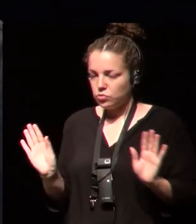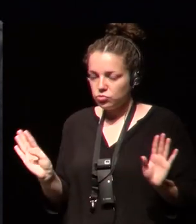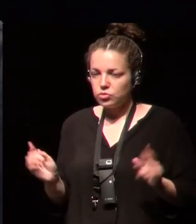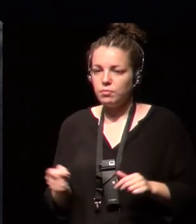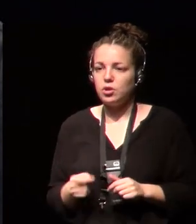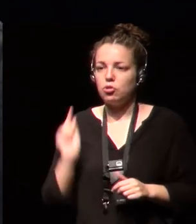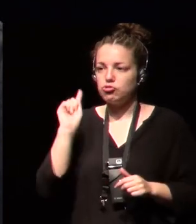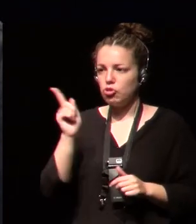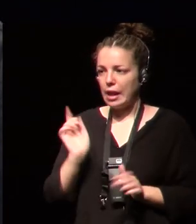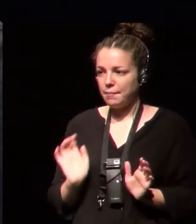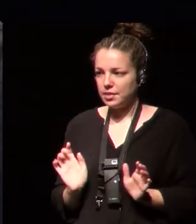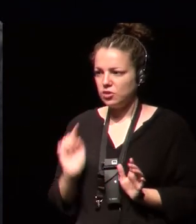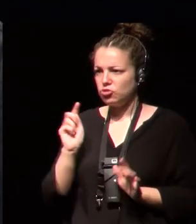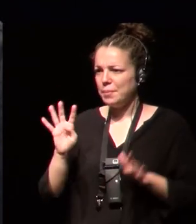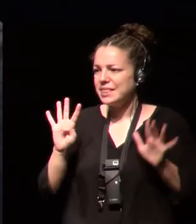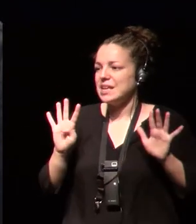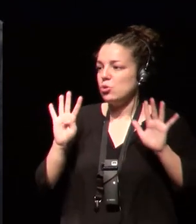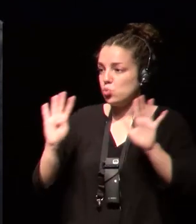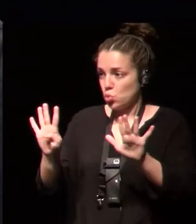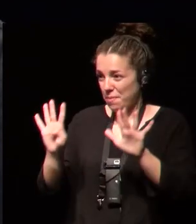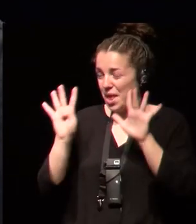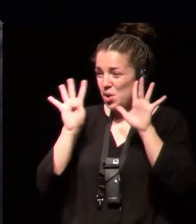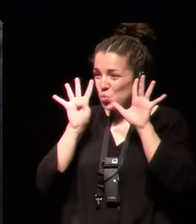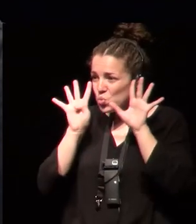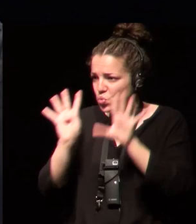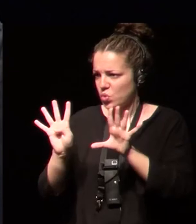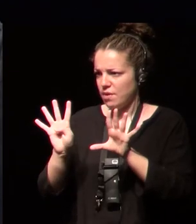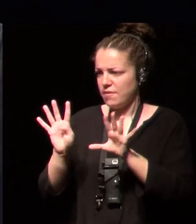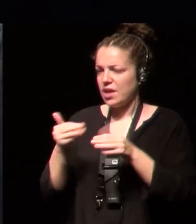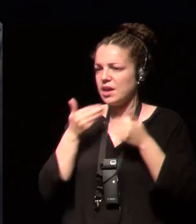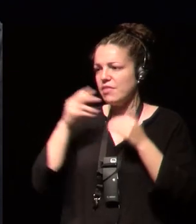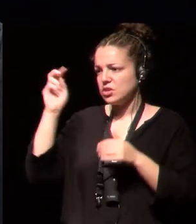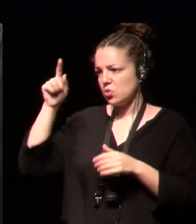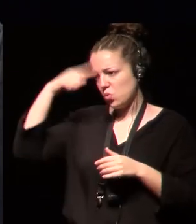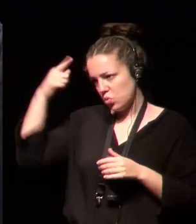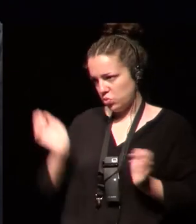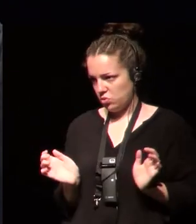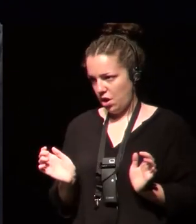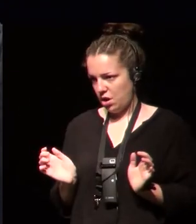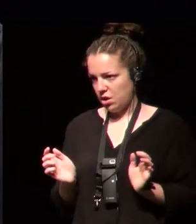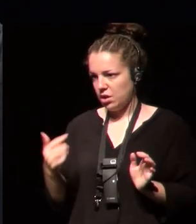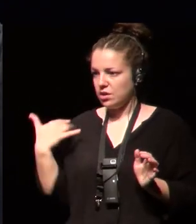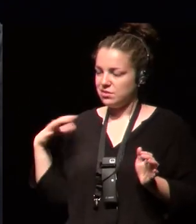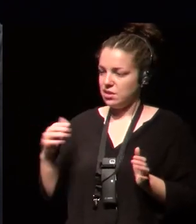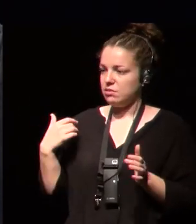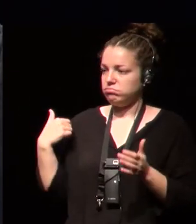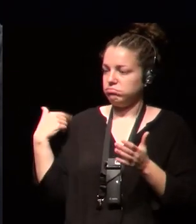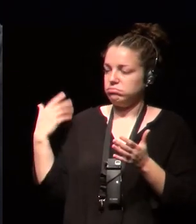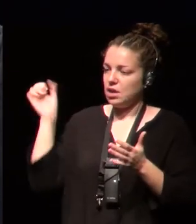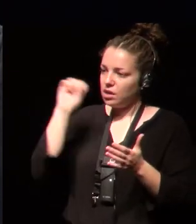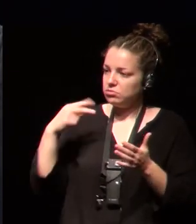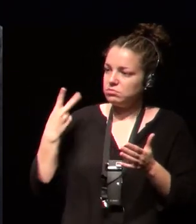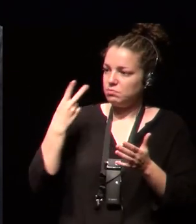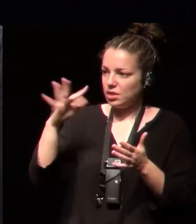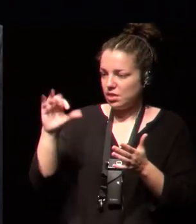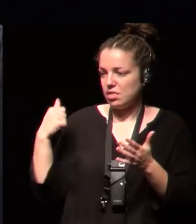escasamente el 9 viene de fuentes culturales a lo largo de 25 años. Y es una información interesante, lo vamos a comentar